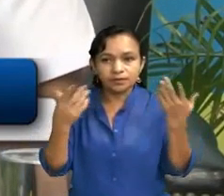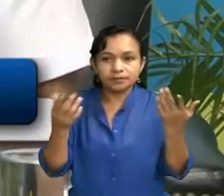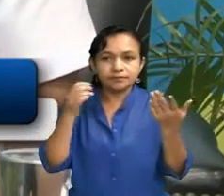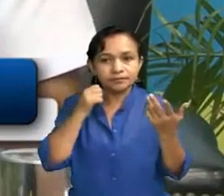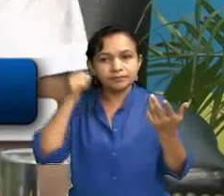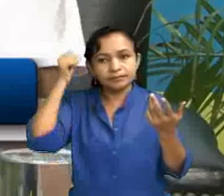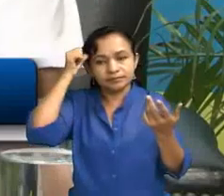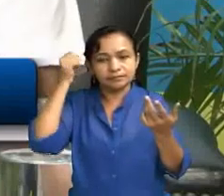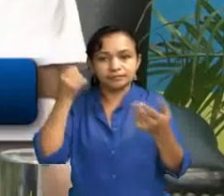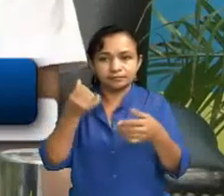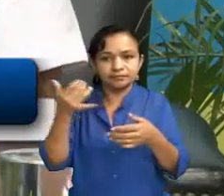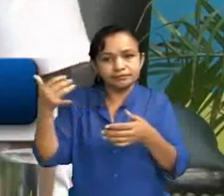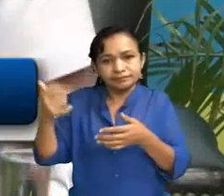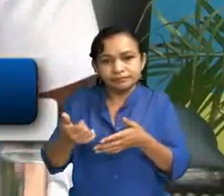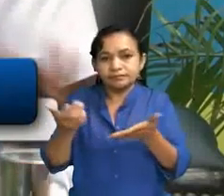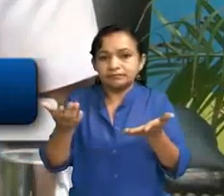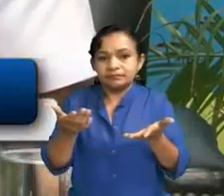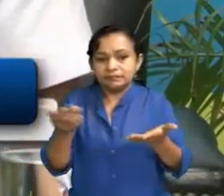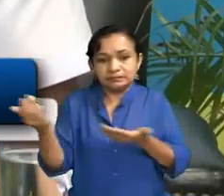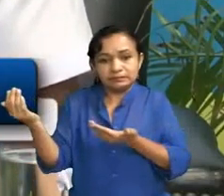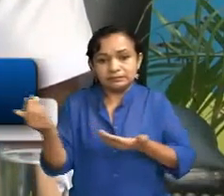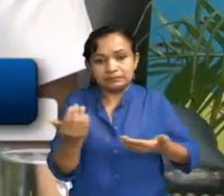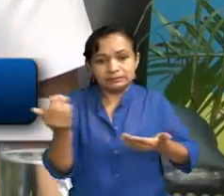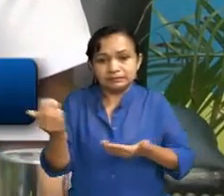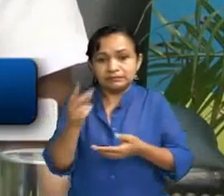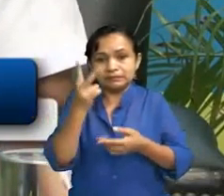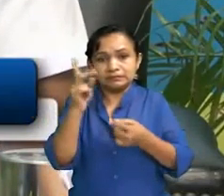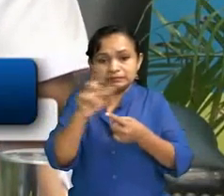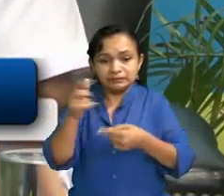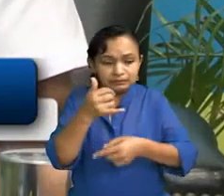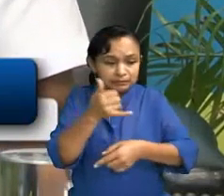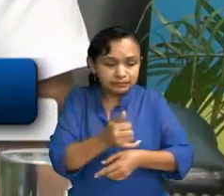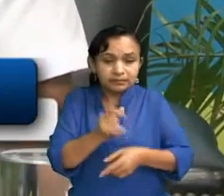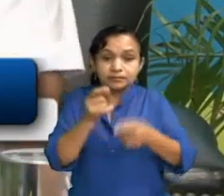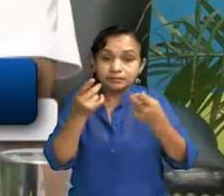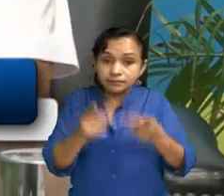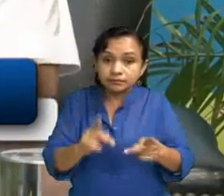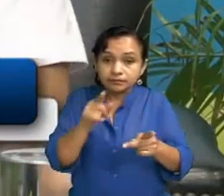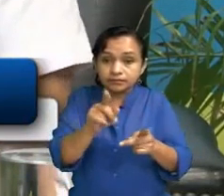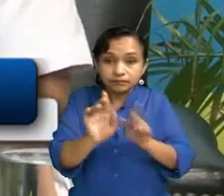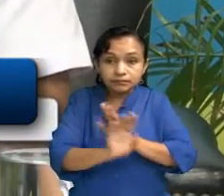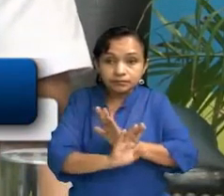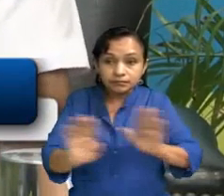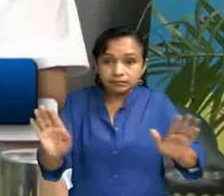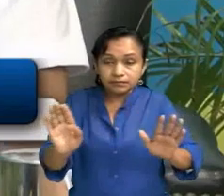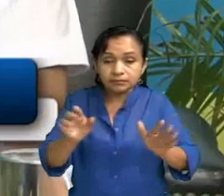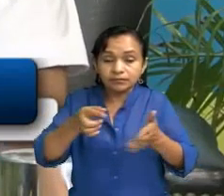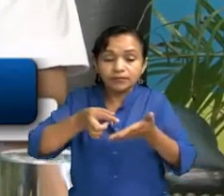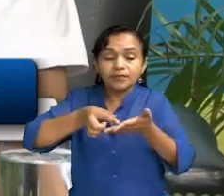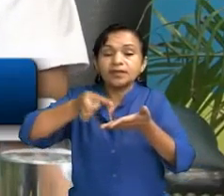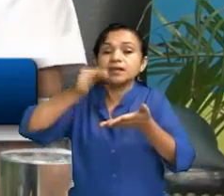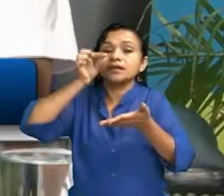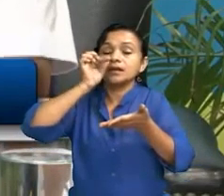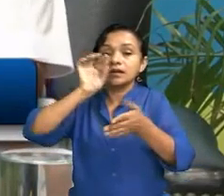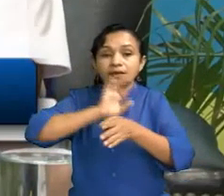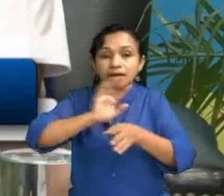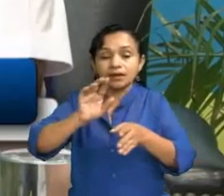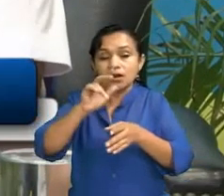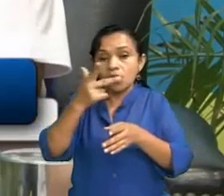adultos nos duele una vacuna, ahora que menos a un bebé. Entonces le digo yo, pero solo darle su acetaminofén